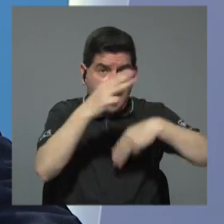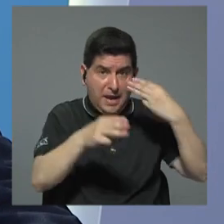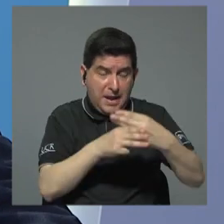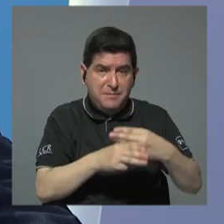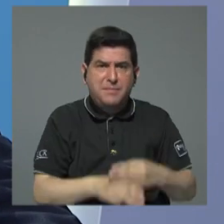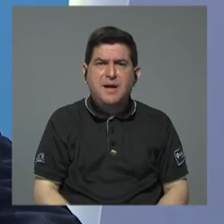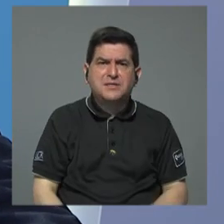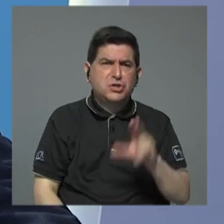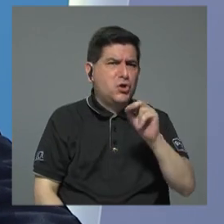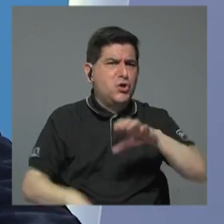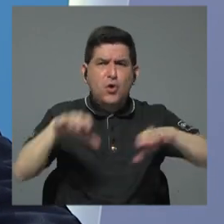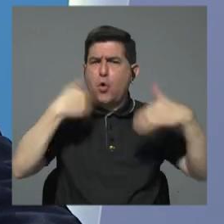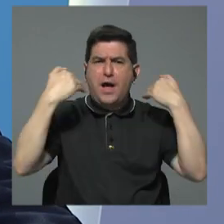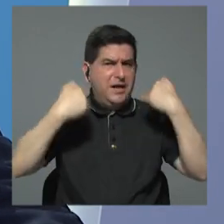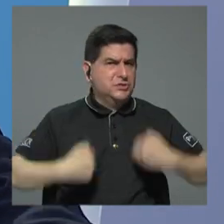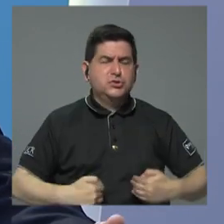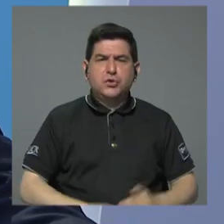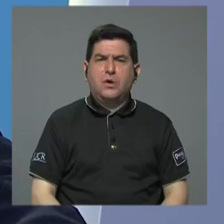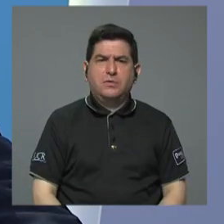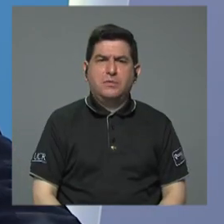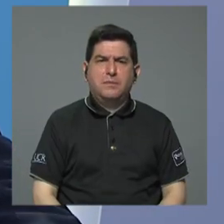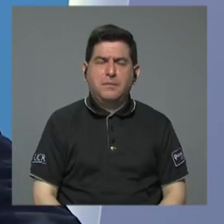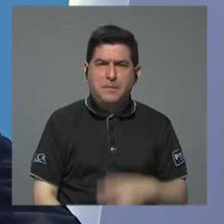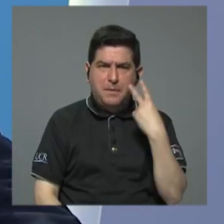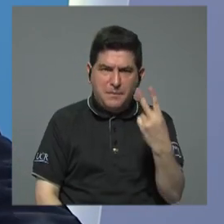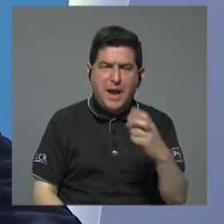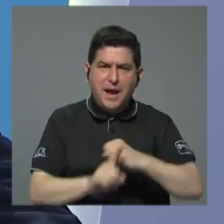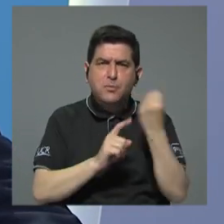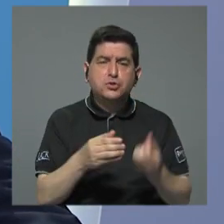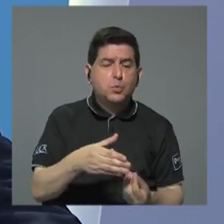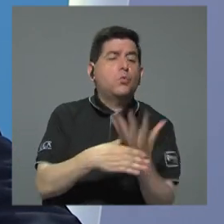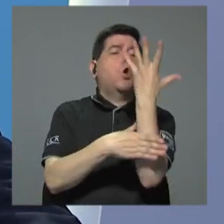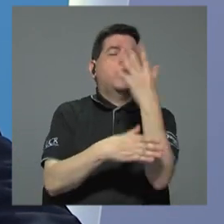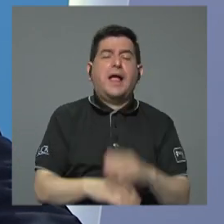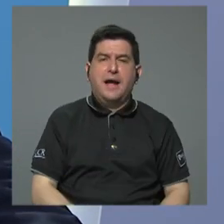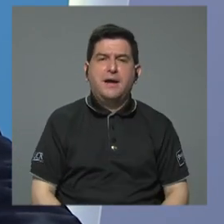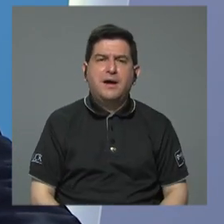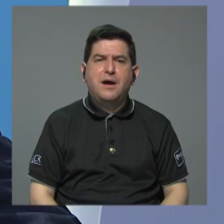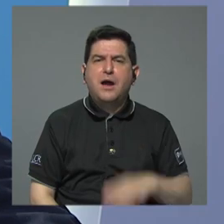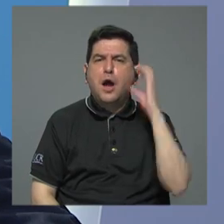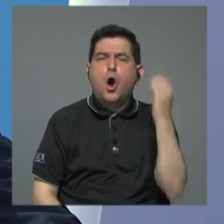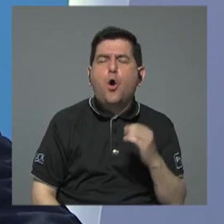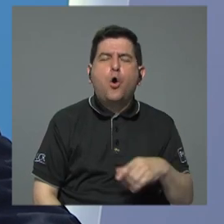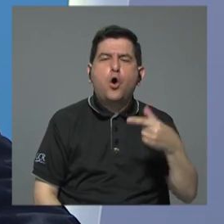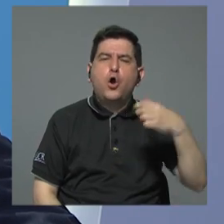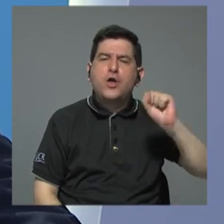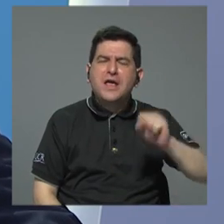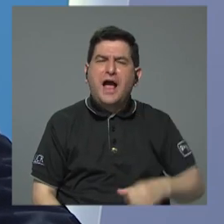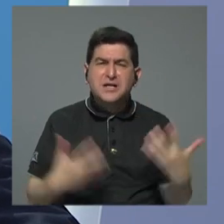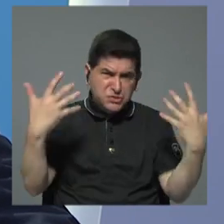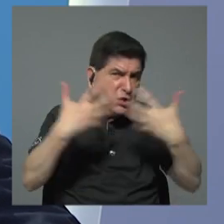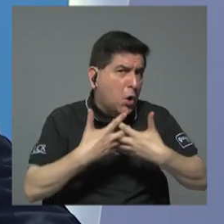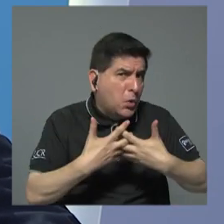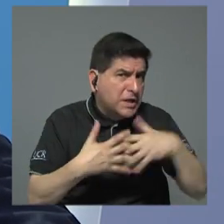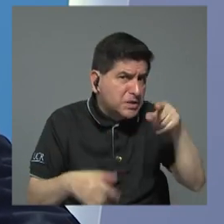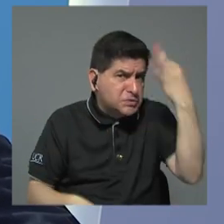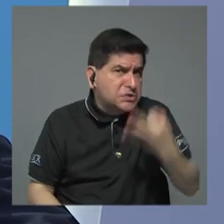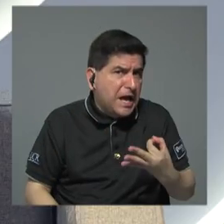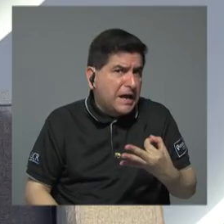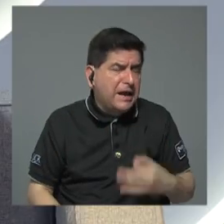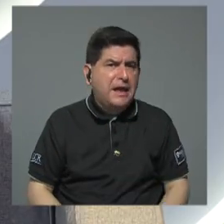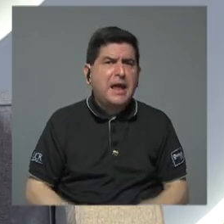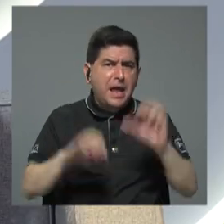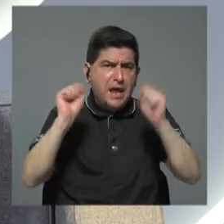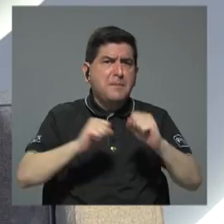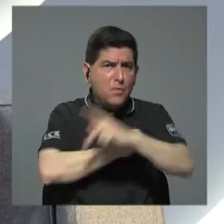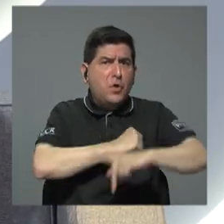no responden a la acción humana. Veamos, midamos los efectos de un volcán. Por explotar ejemplo. El oro, explotar el gas, sería okay. Congruente con Cruzitas, el inmediatamente país, que